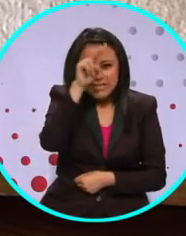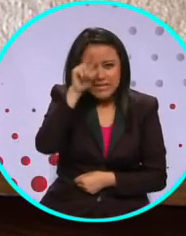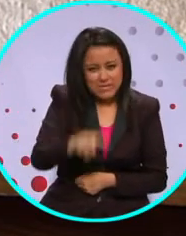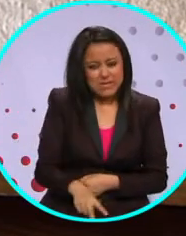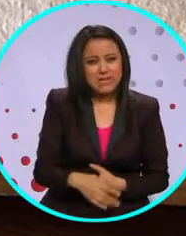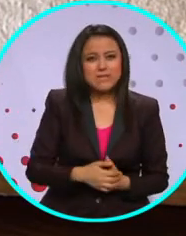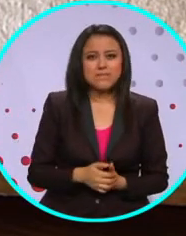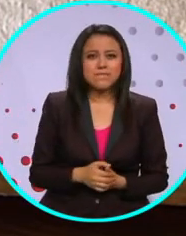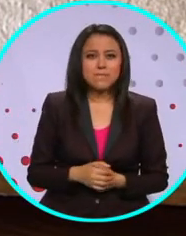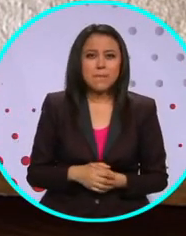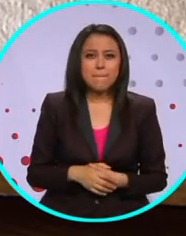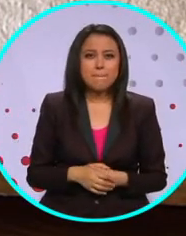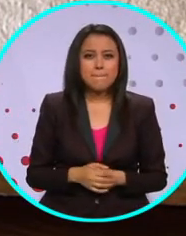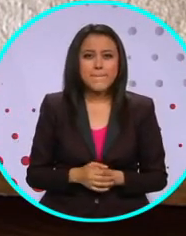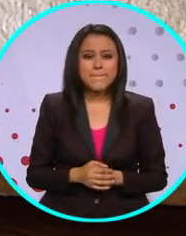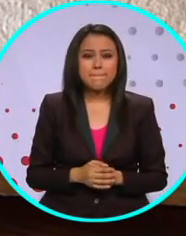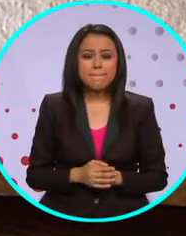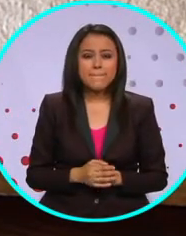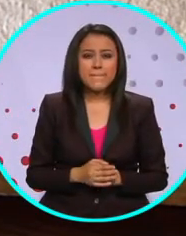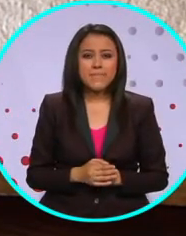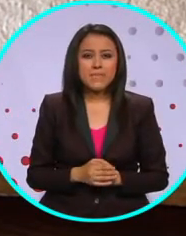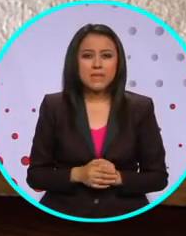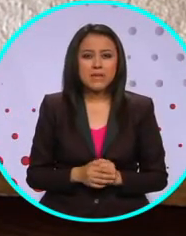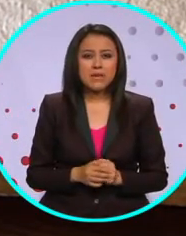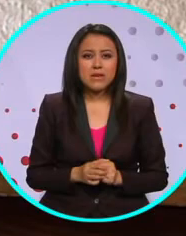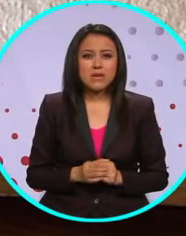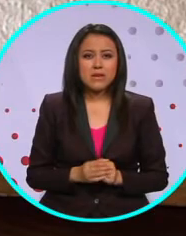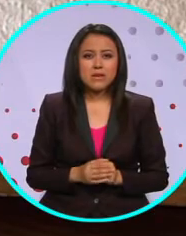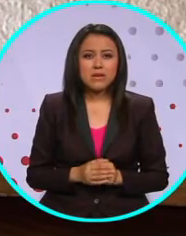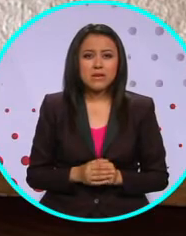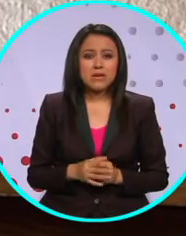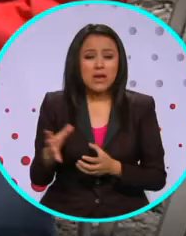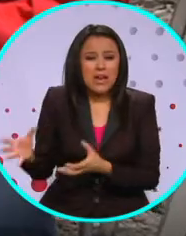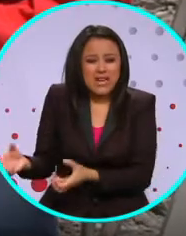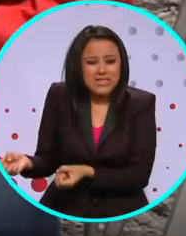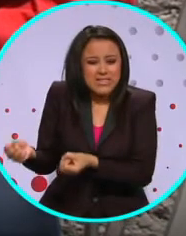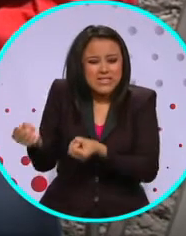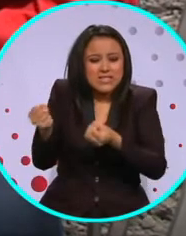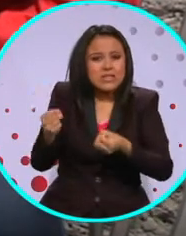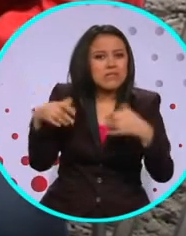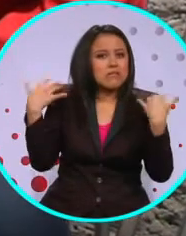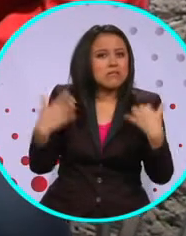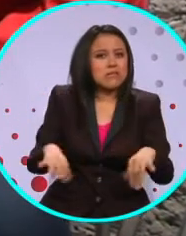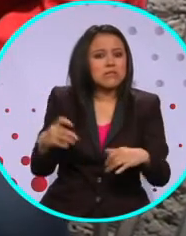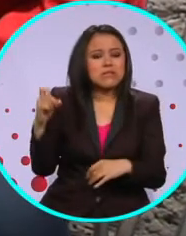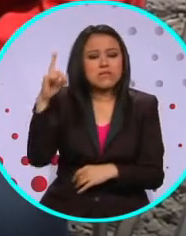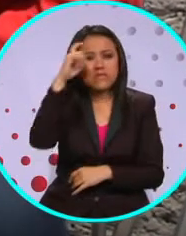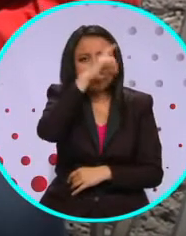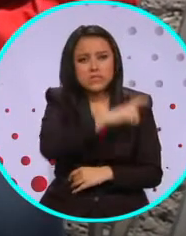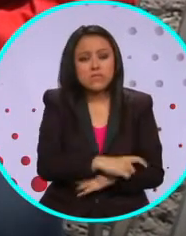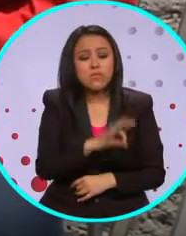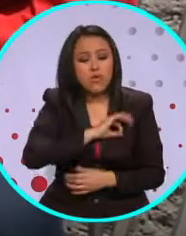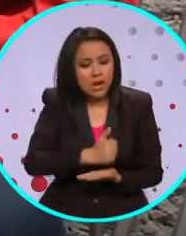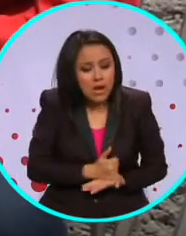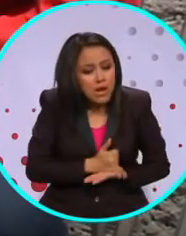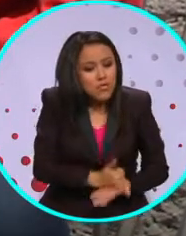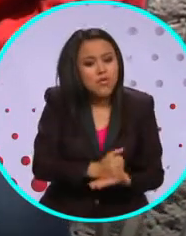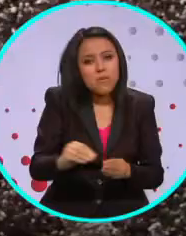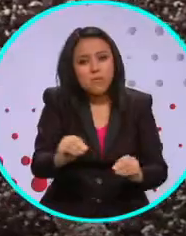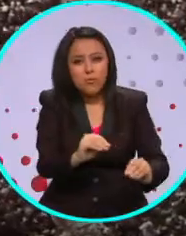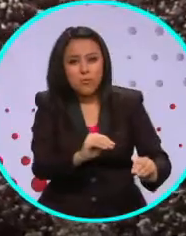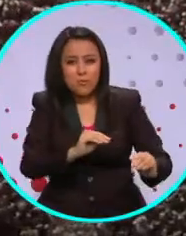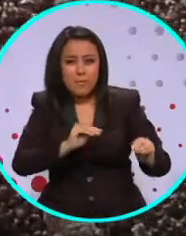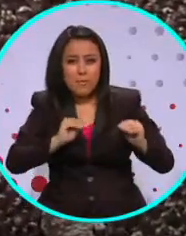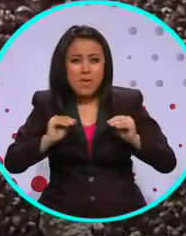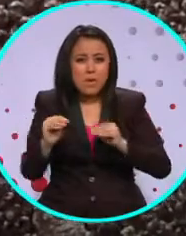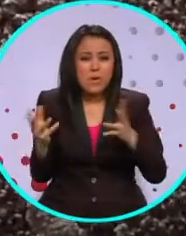difícil. Sobre todo en cargarla a ella, en ayudarle a sus movimientos porque